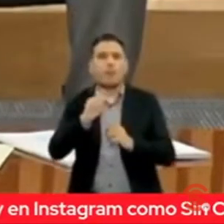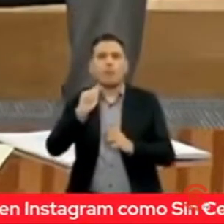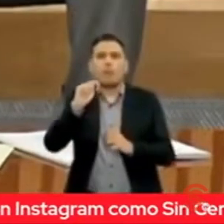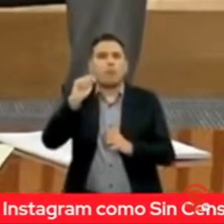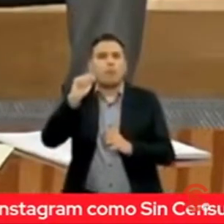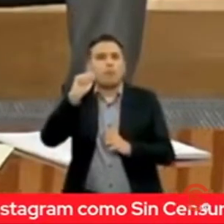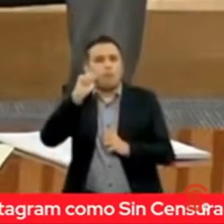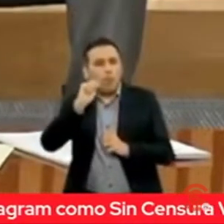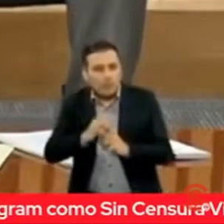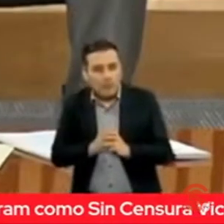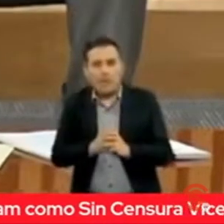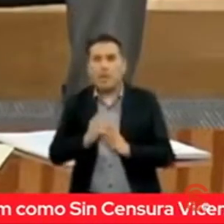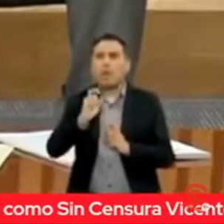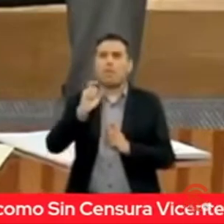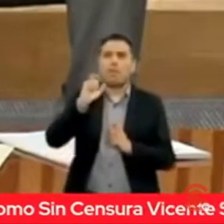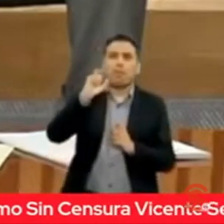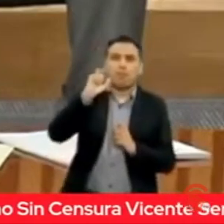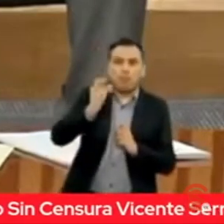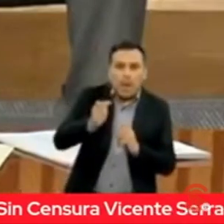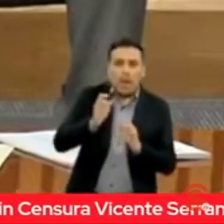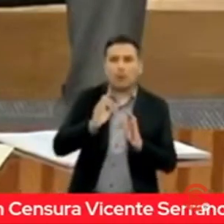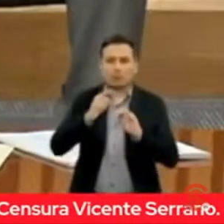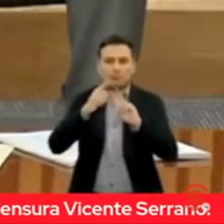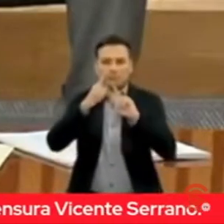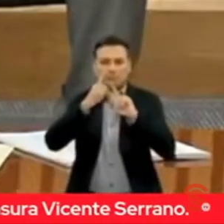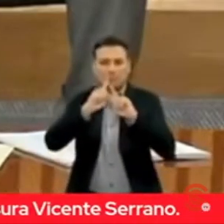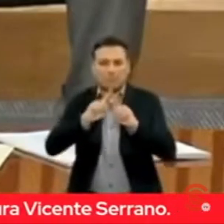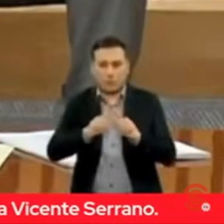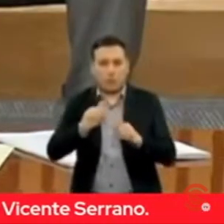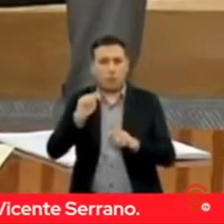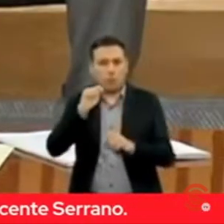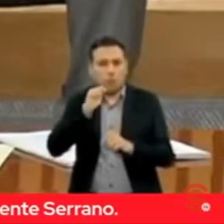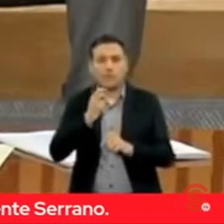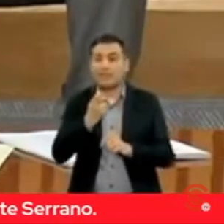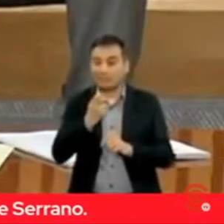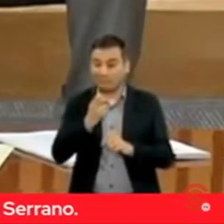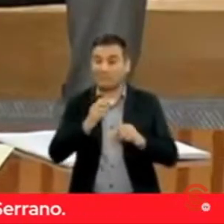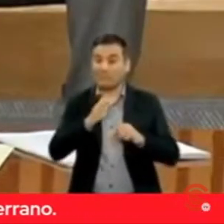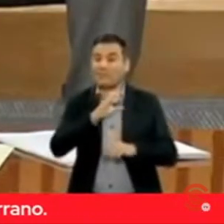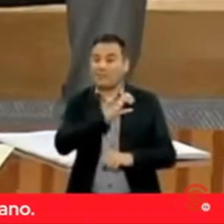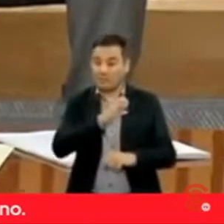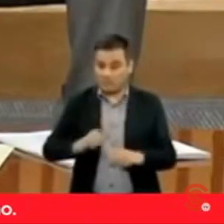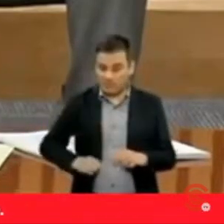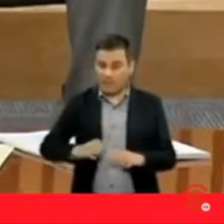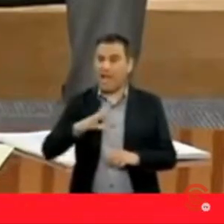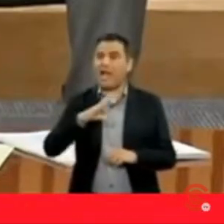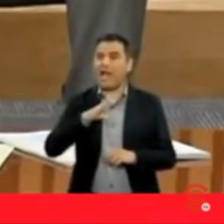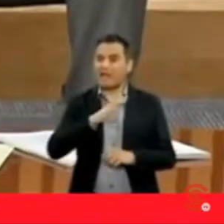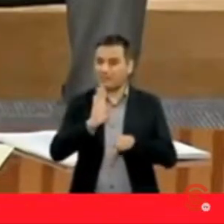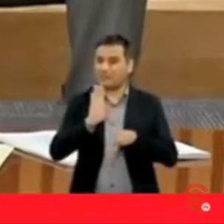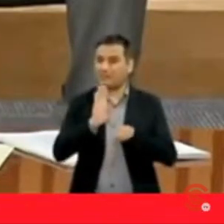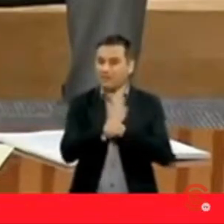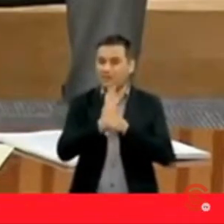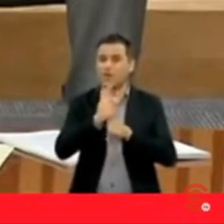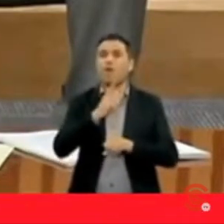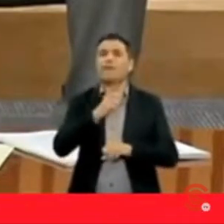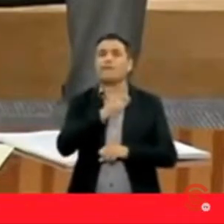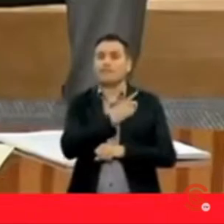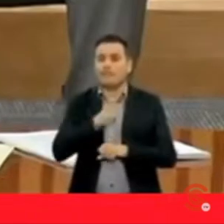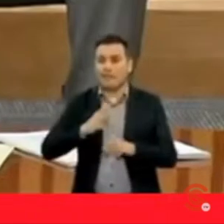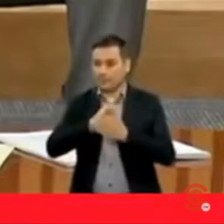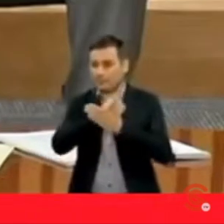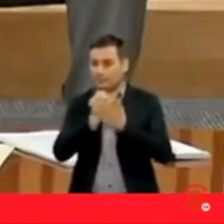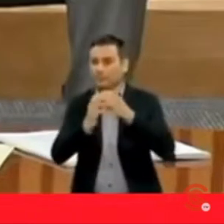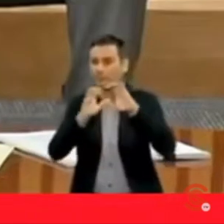material y del pago de la misma, no es un eximiente de responsabilidad sobre el beneficio y el no reporte de gastos que la autoridad